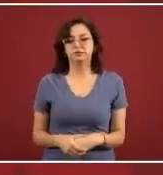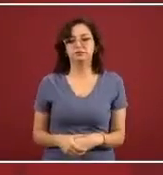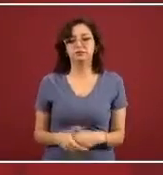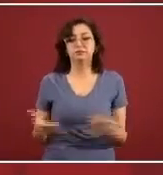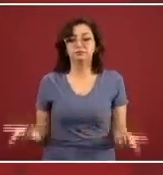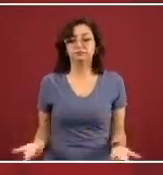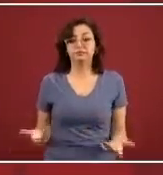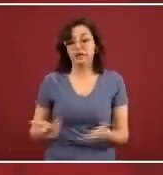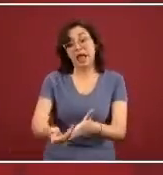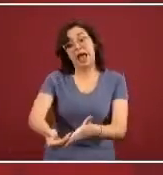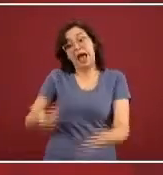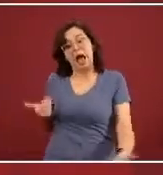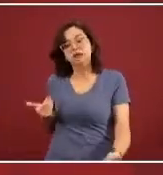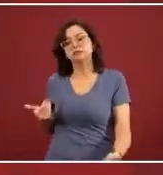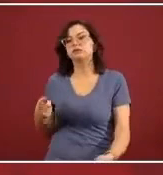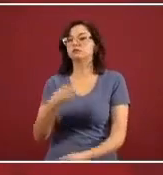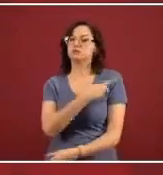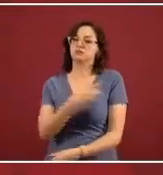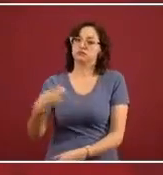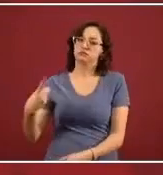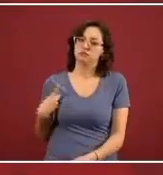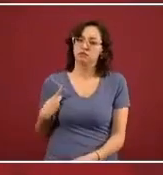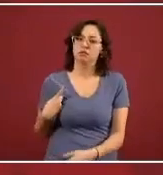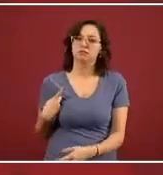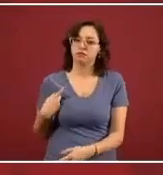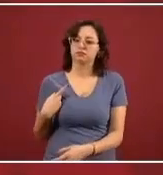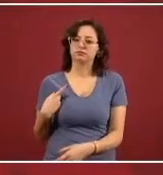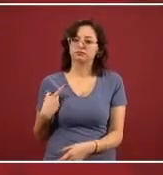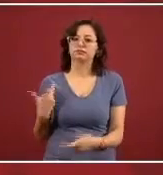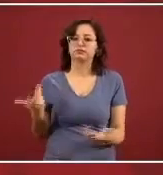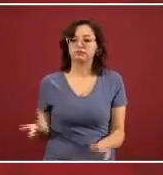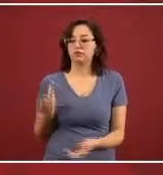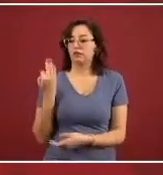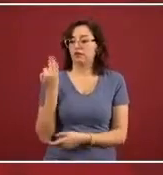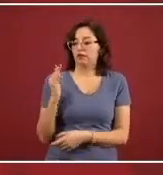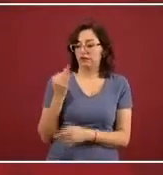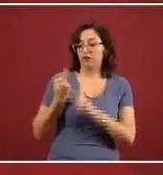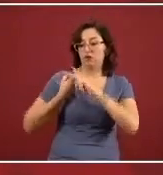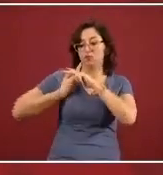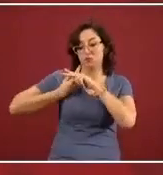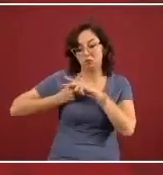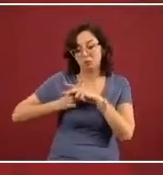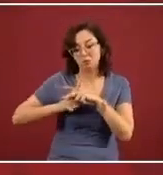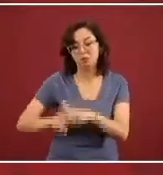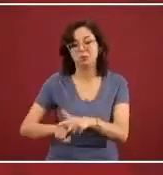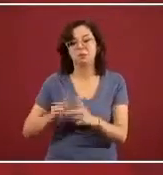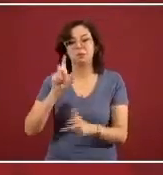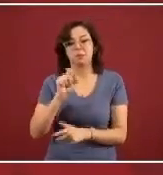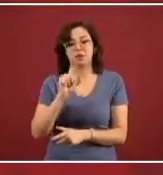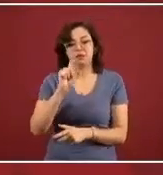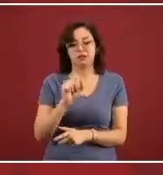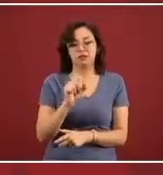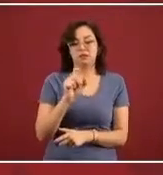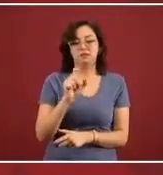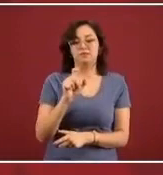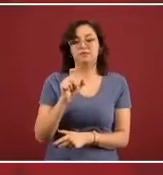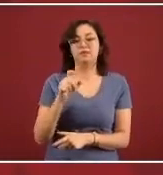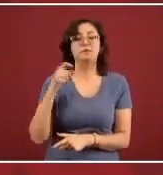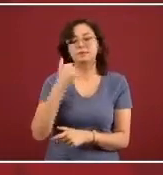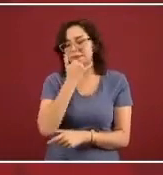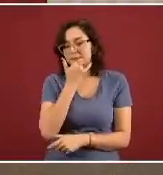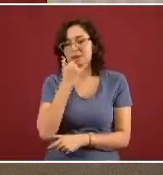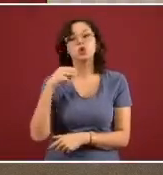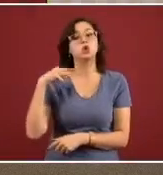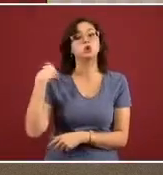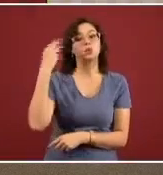antelación, por eso las decretamos desde la mitad de febrero, entraron en vigor el 23 de, perdón, la mitad de marzo,